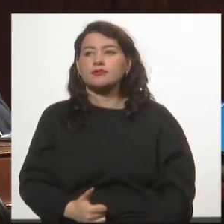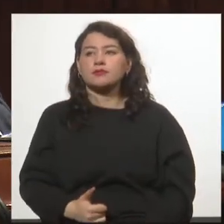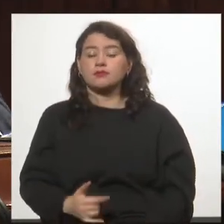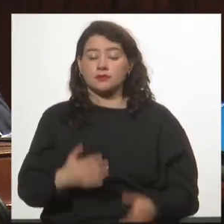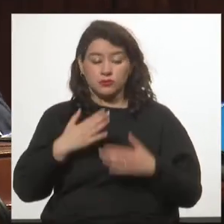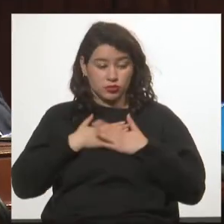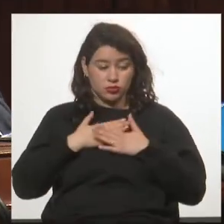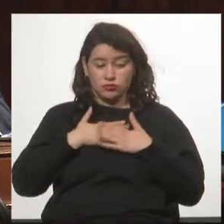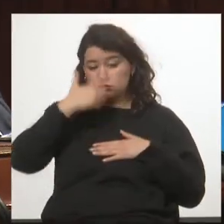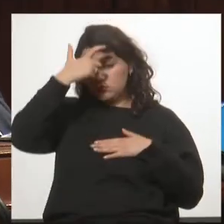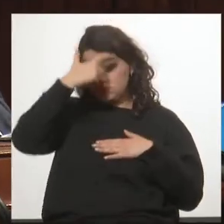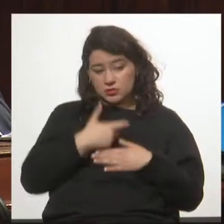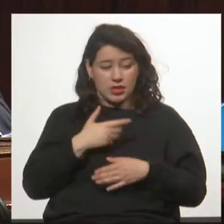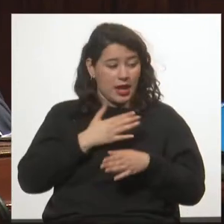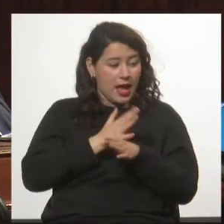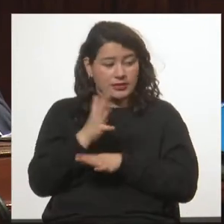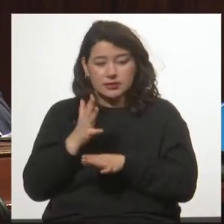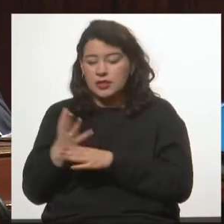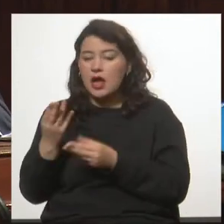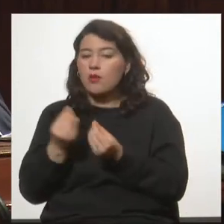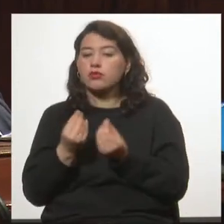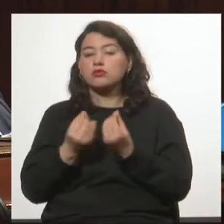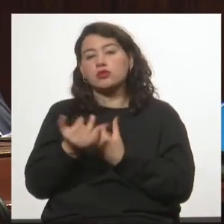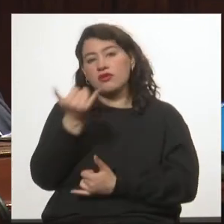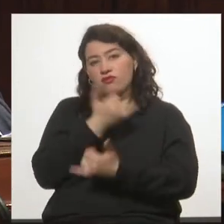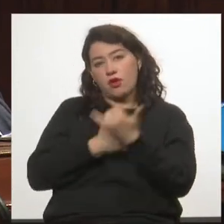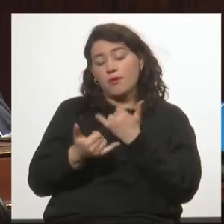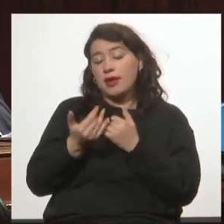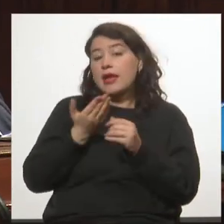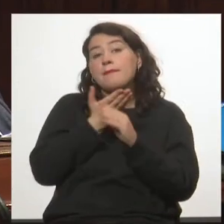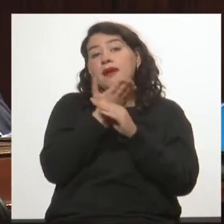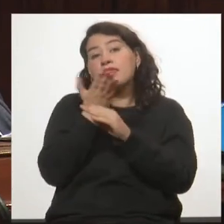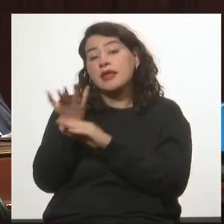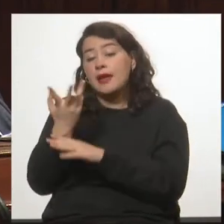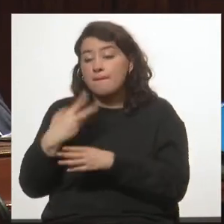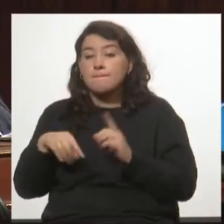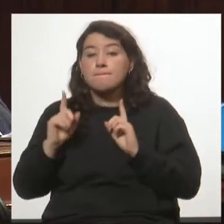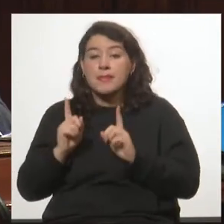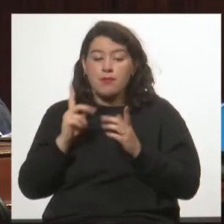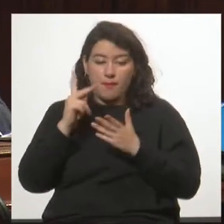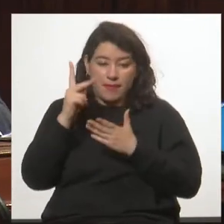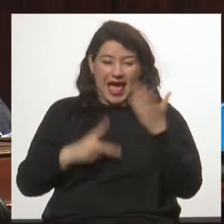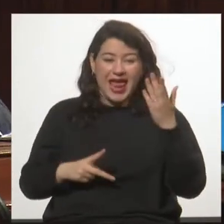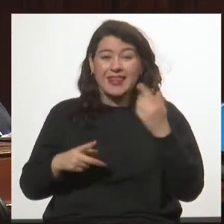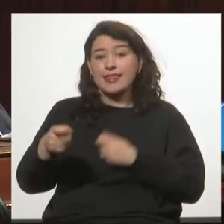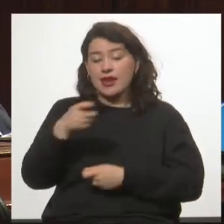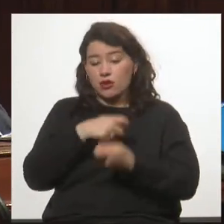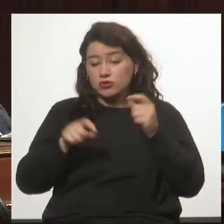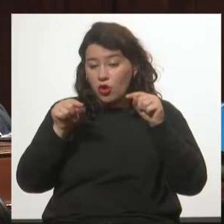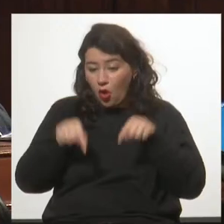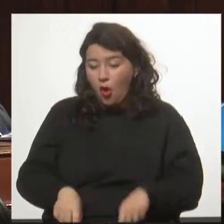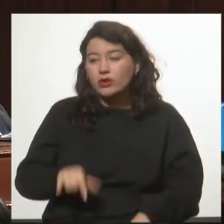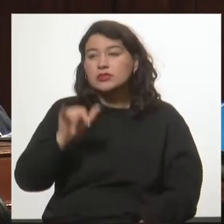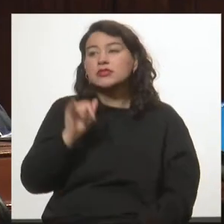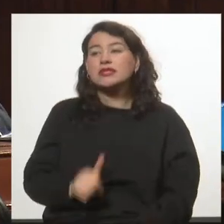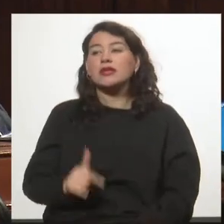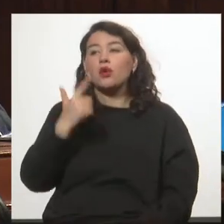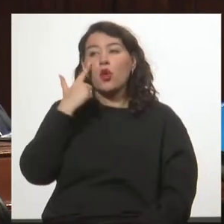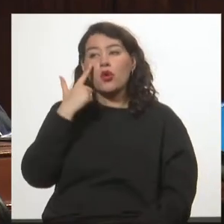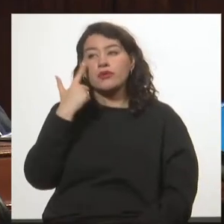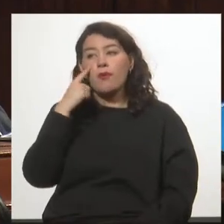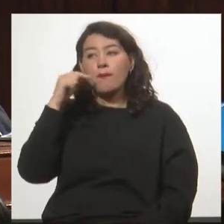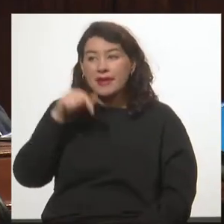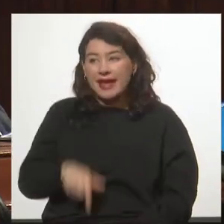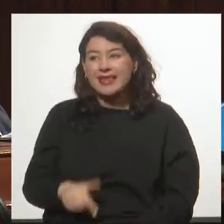legislador pudiera acceder a varios informes solicitados incluidos el plan de negocios que hoy sí conocemos porque esta